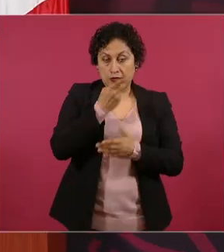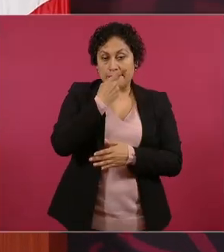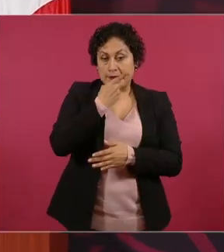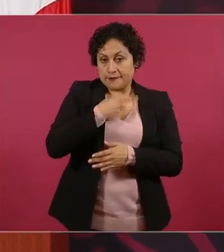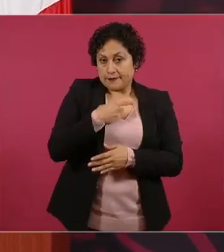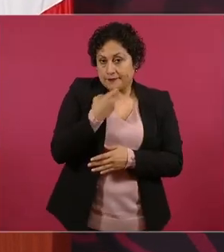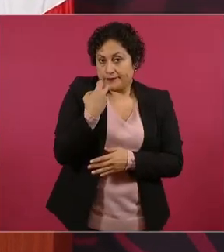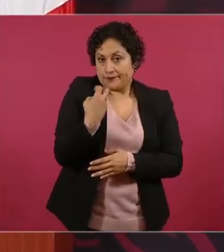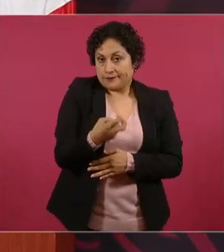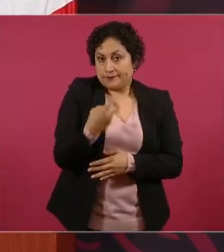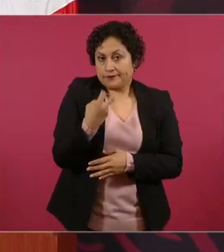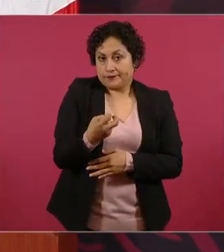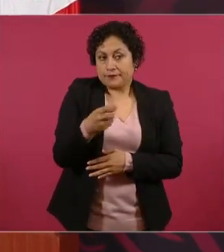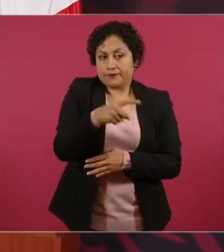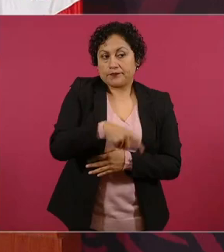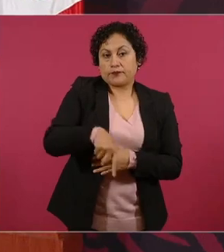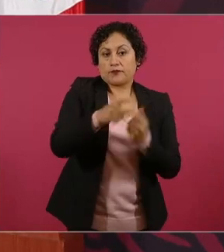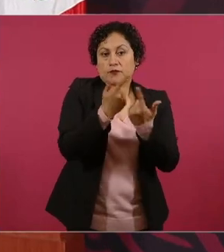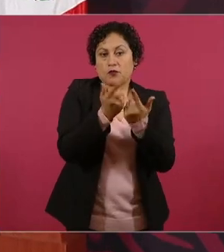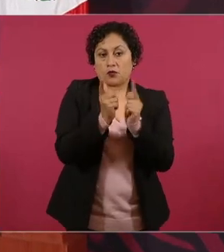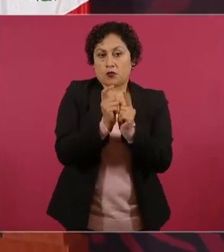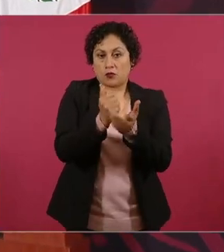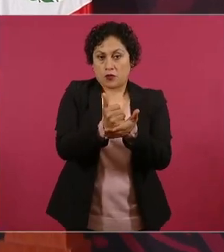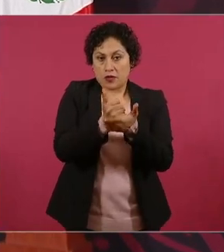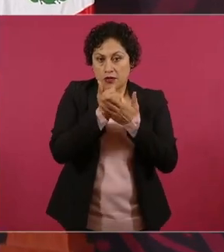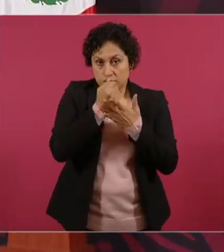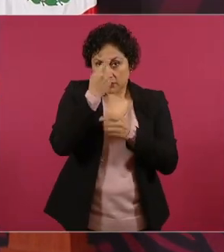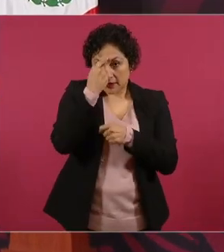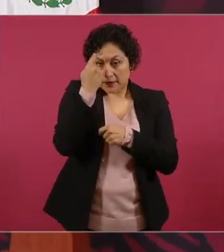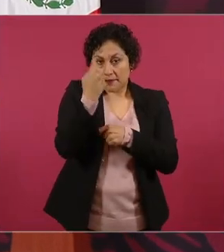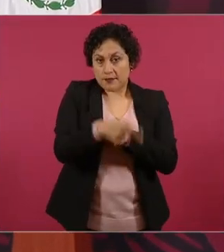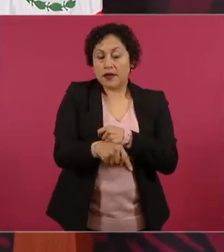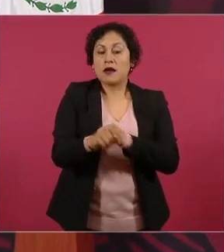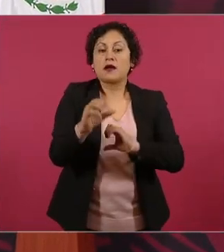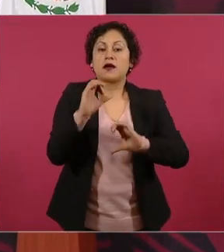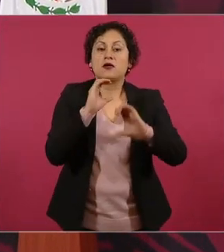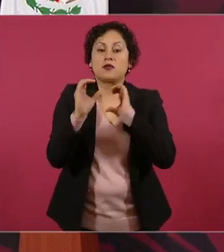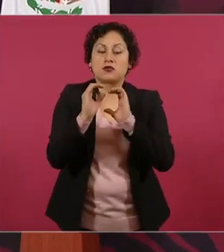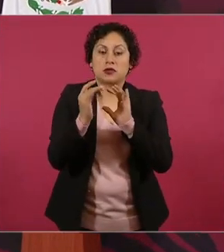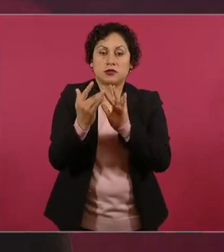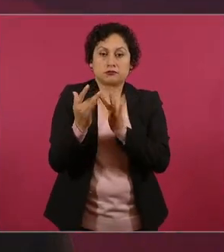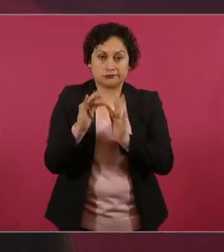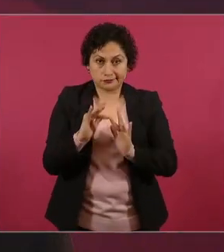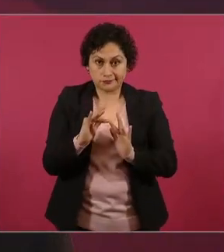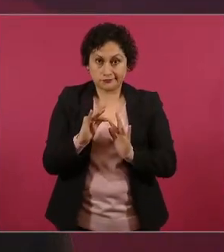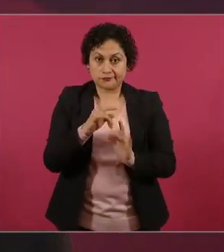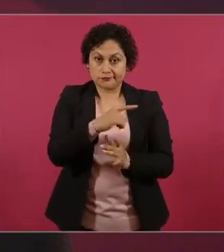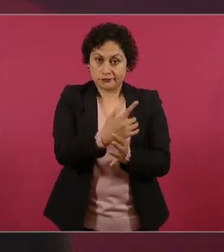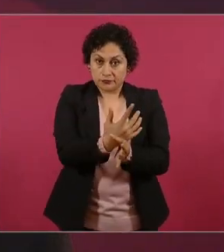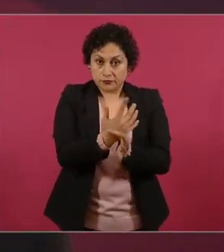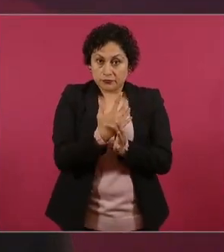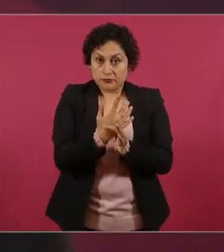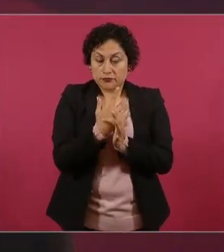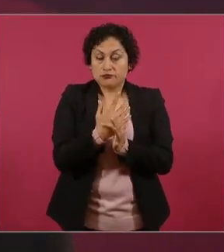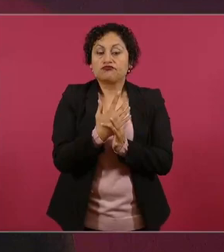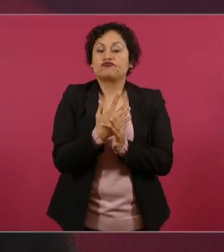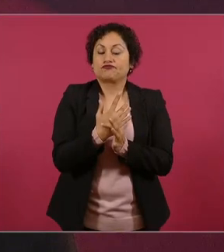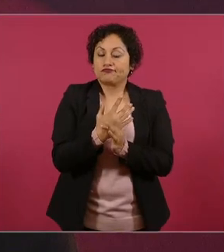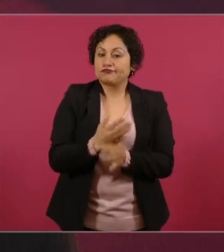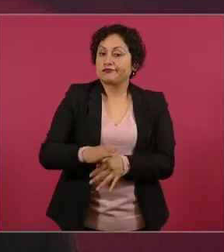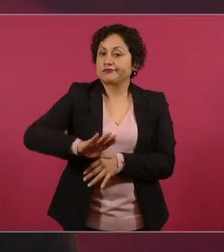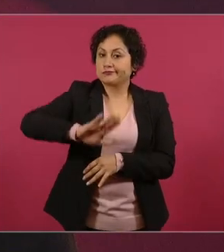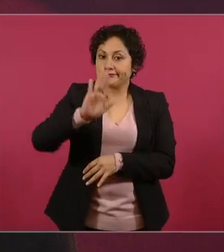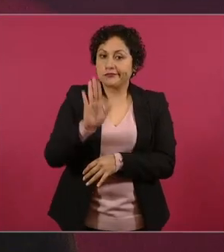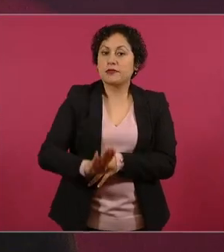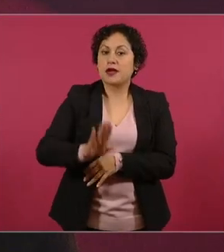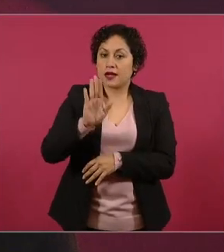manejo de las comunicaciones, que sí es probable, muy probable, que